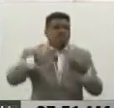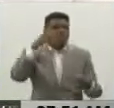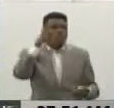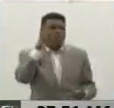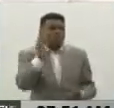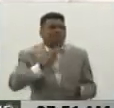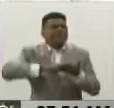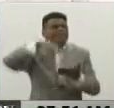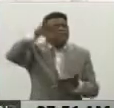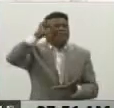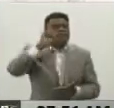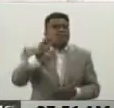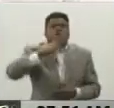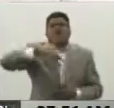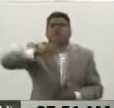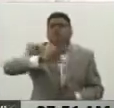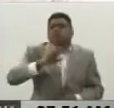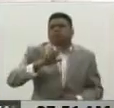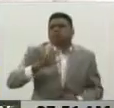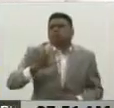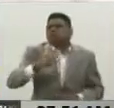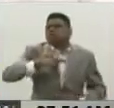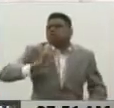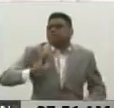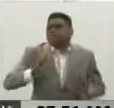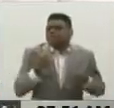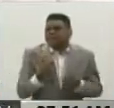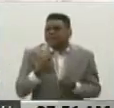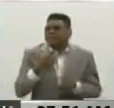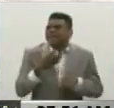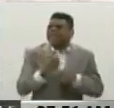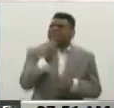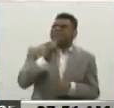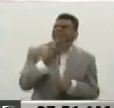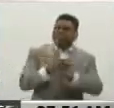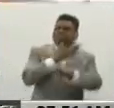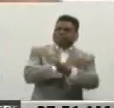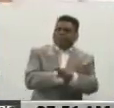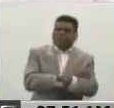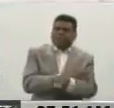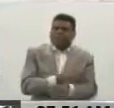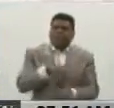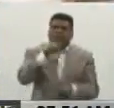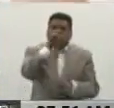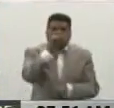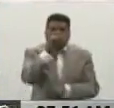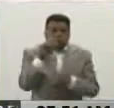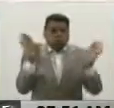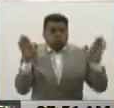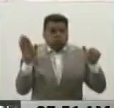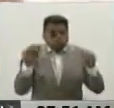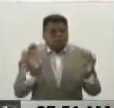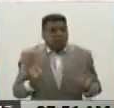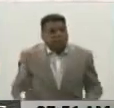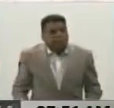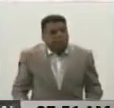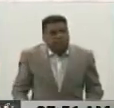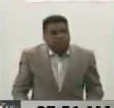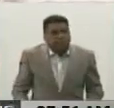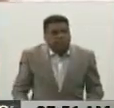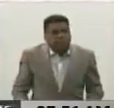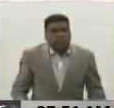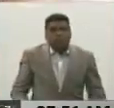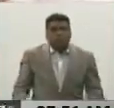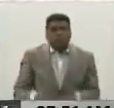es una red social, dónde nace, quién la maneja, quién está detrás de Twitter, que es una compañía con accionistas que tiene que generar